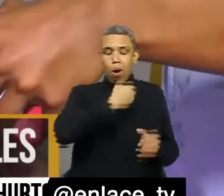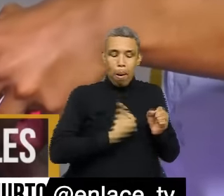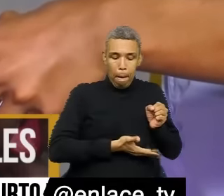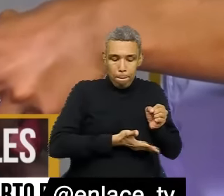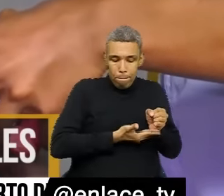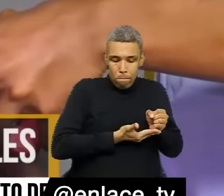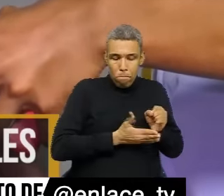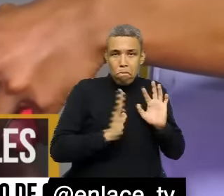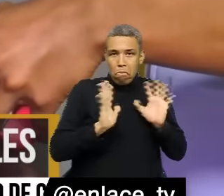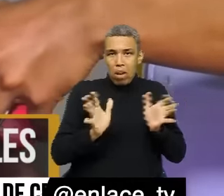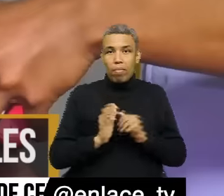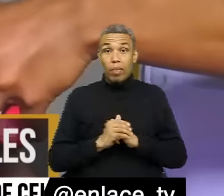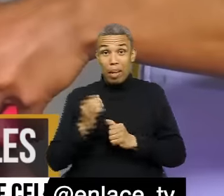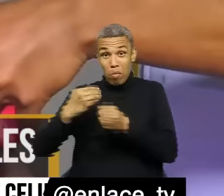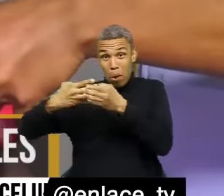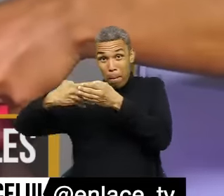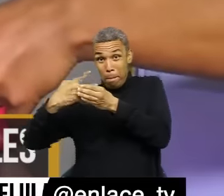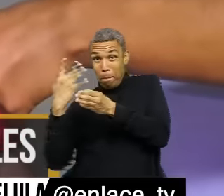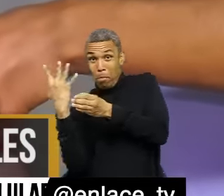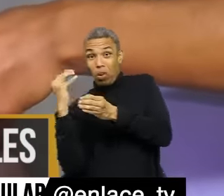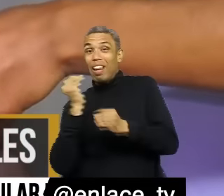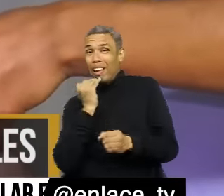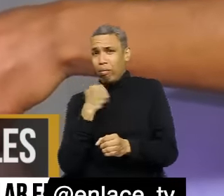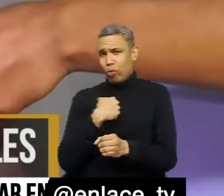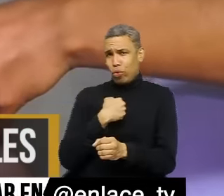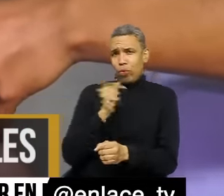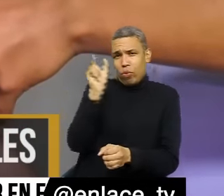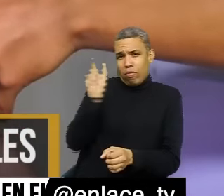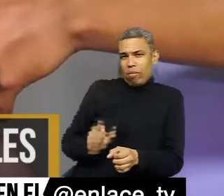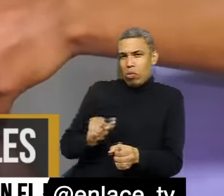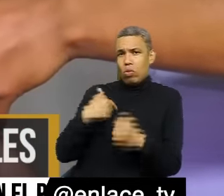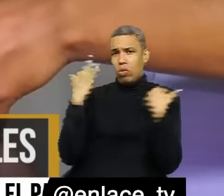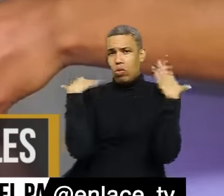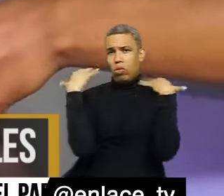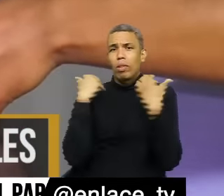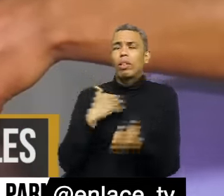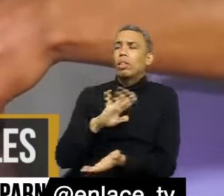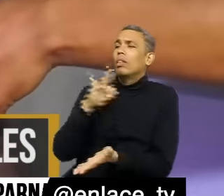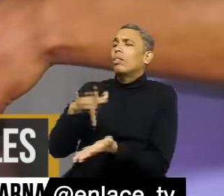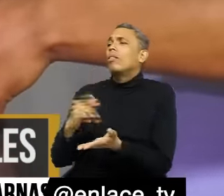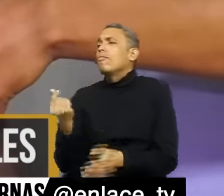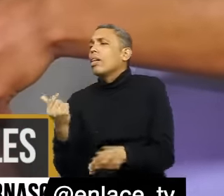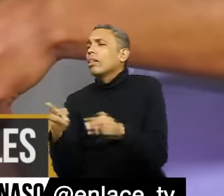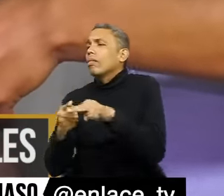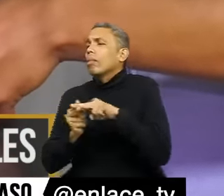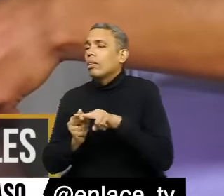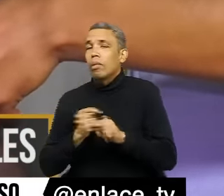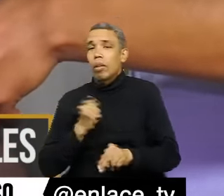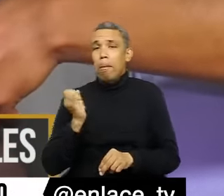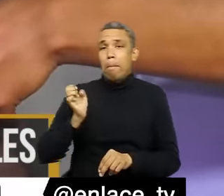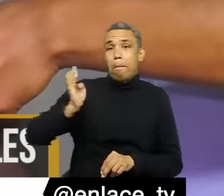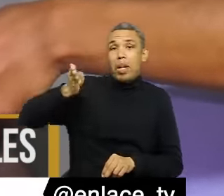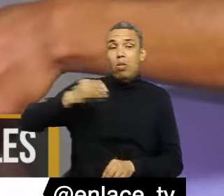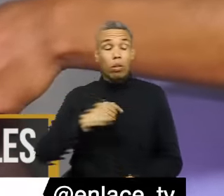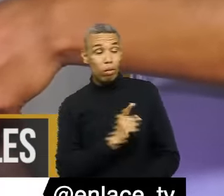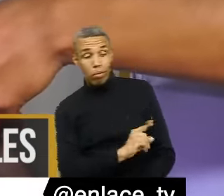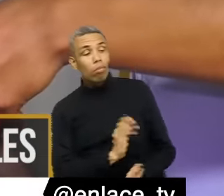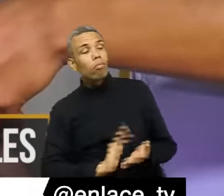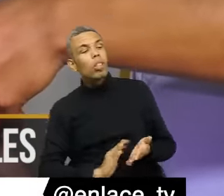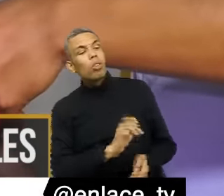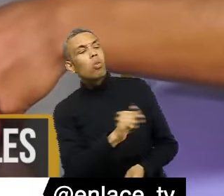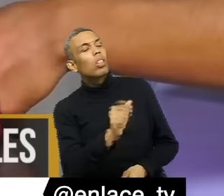pedir el fiador. El fiador es el gobierno nacional y es el municipio. Se acaba